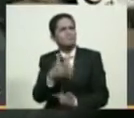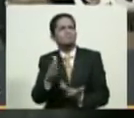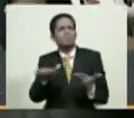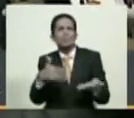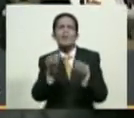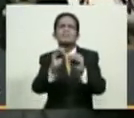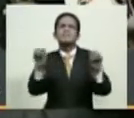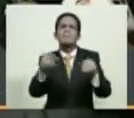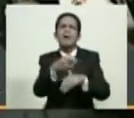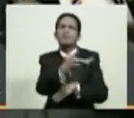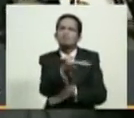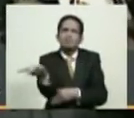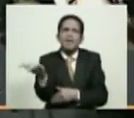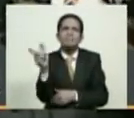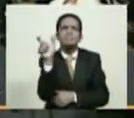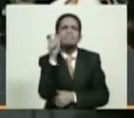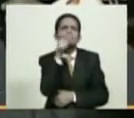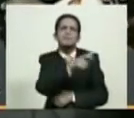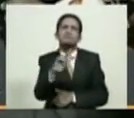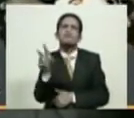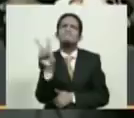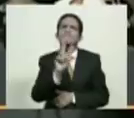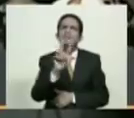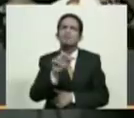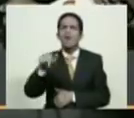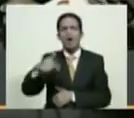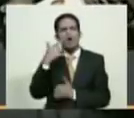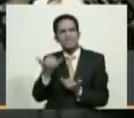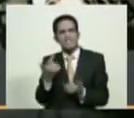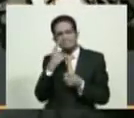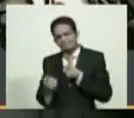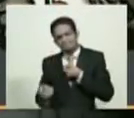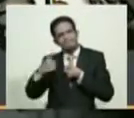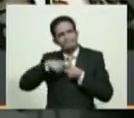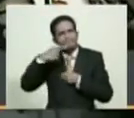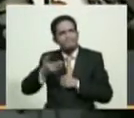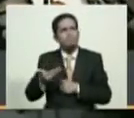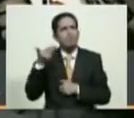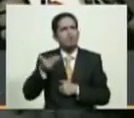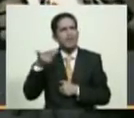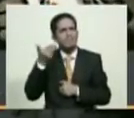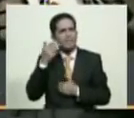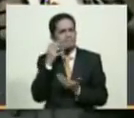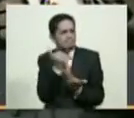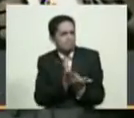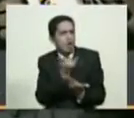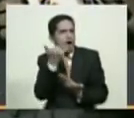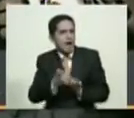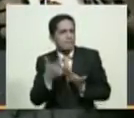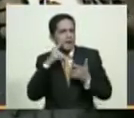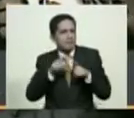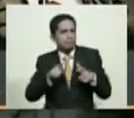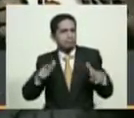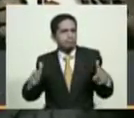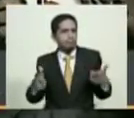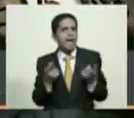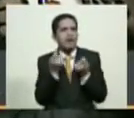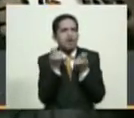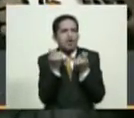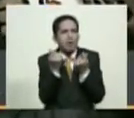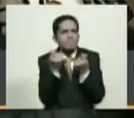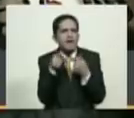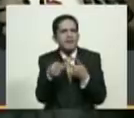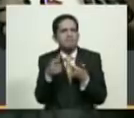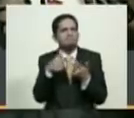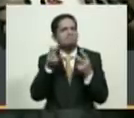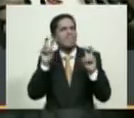que le hacen los venezolanos en este momento a incorporarse a este importante programa de recuperación económica, sobre todo en el